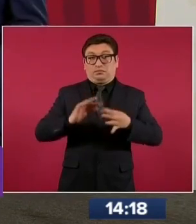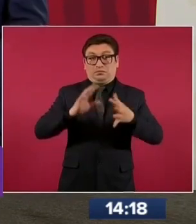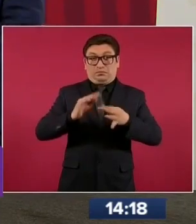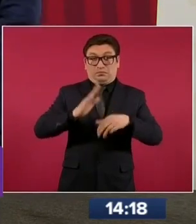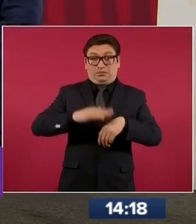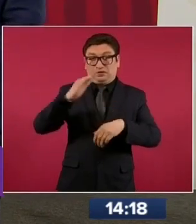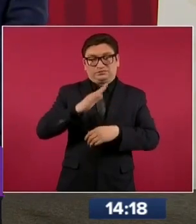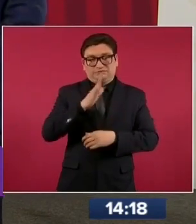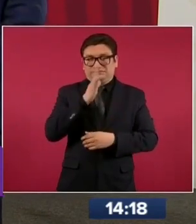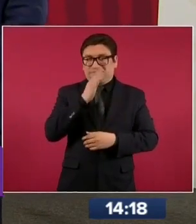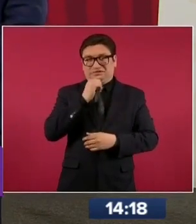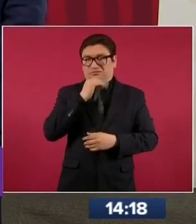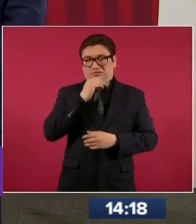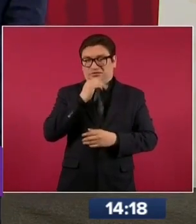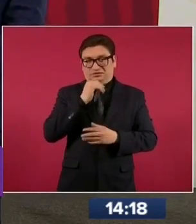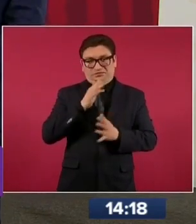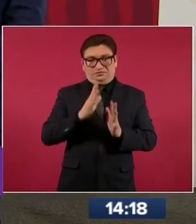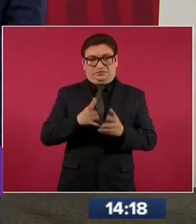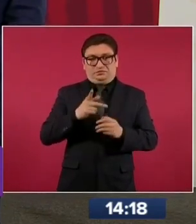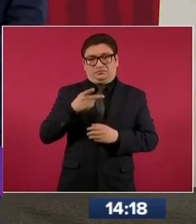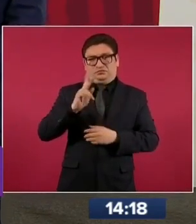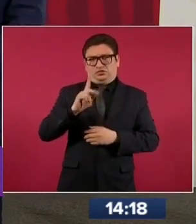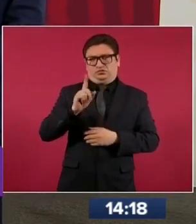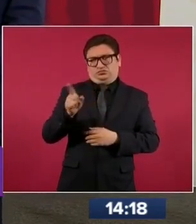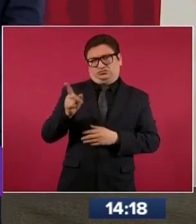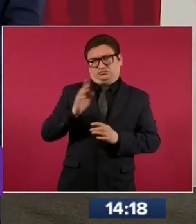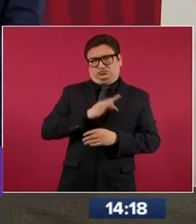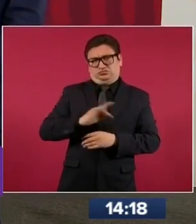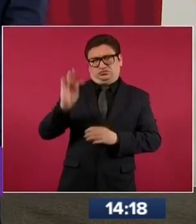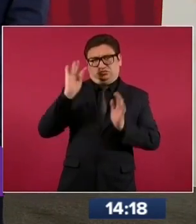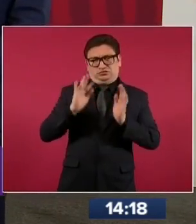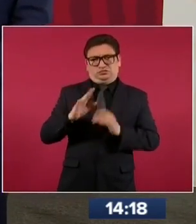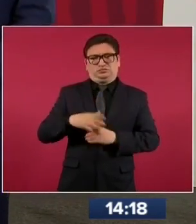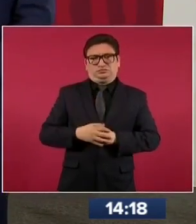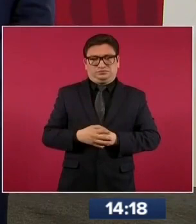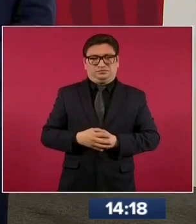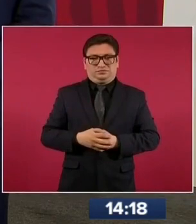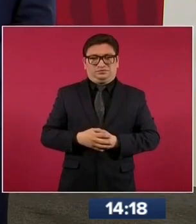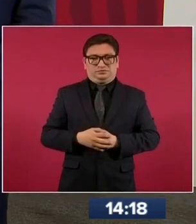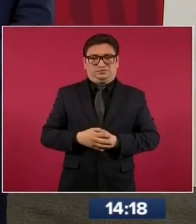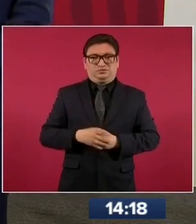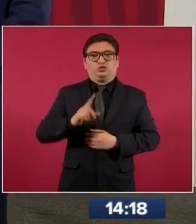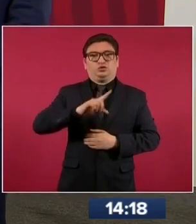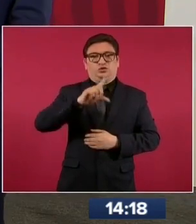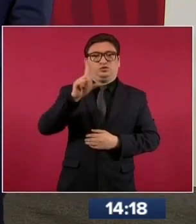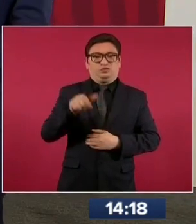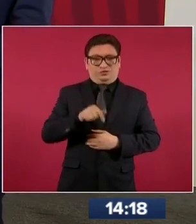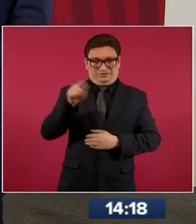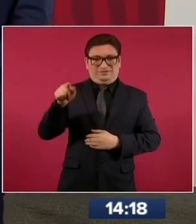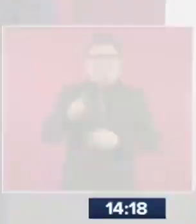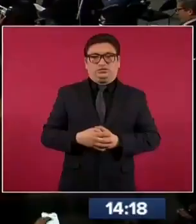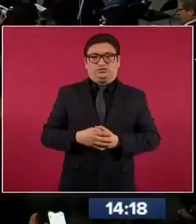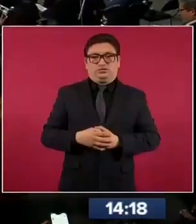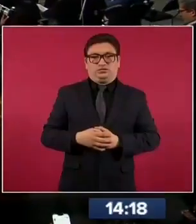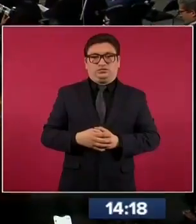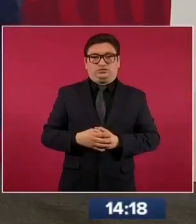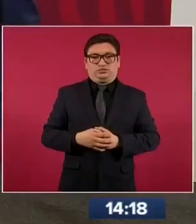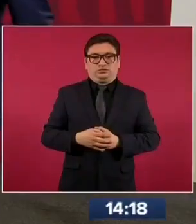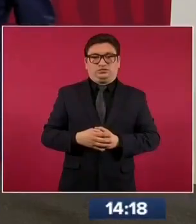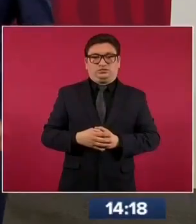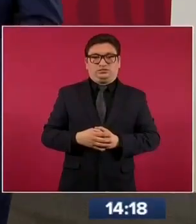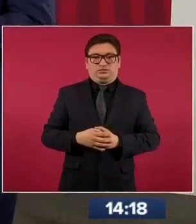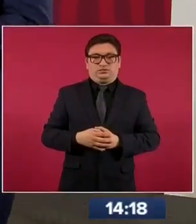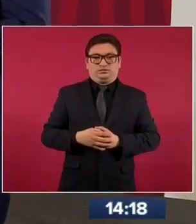gesto, despidió López Obrador a Duarte hoy por la mañana. Sí.